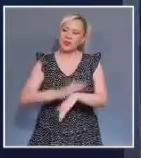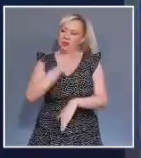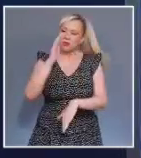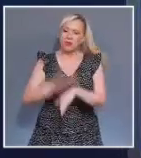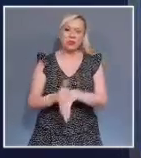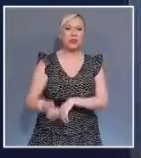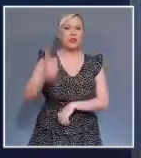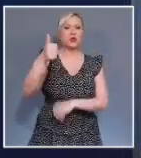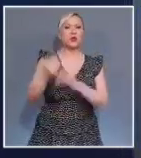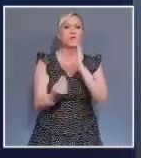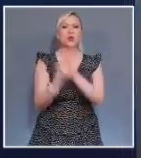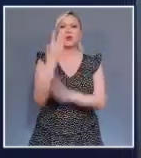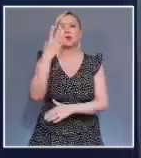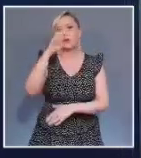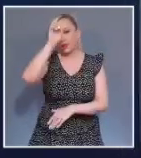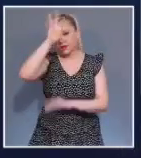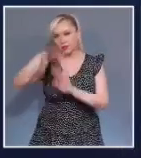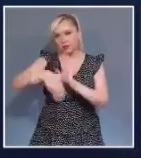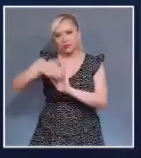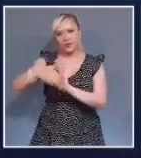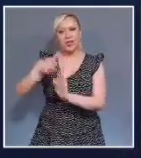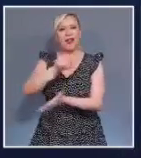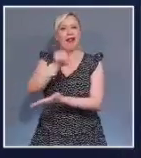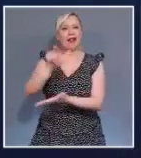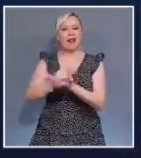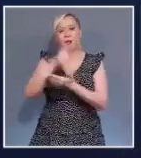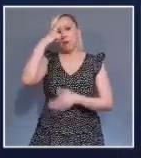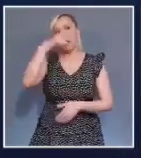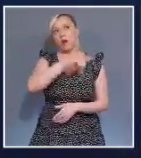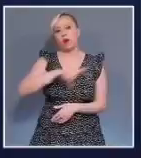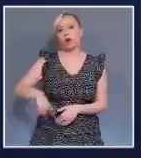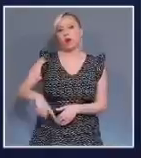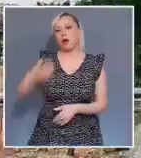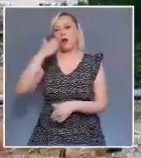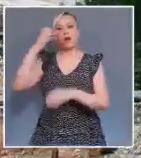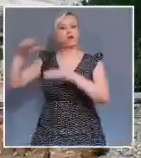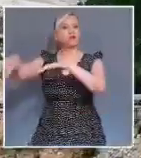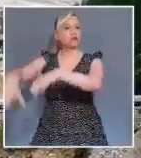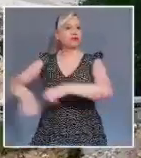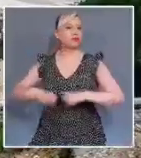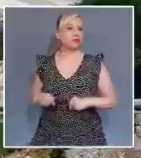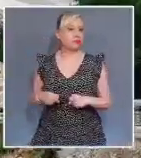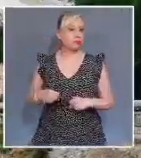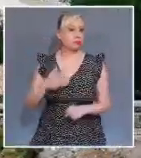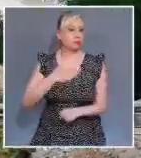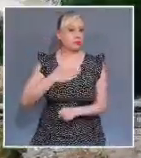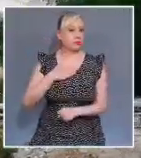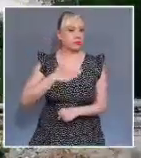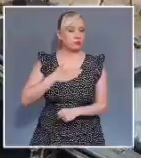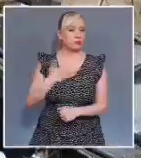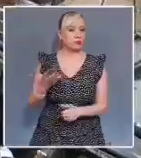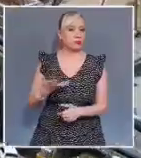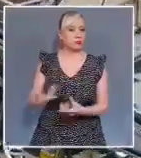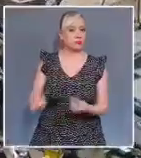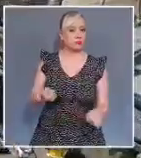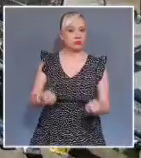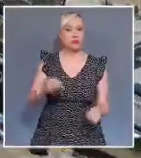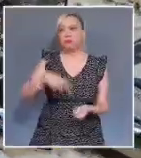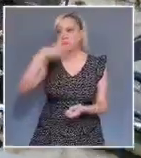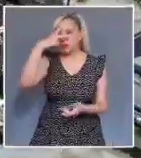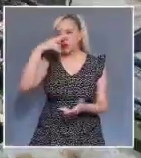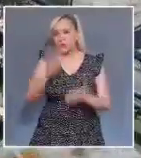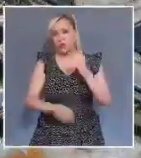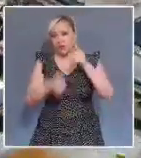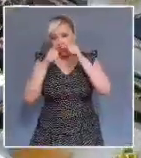minera con la que el Estado busca recobrar la rectoría sobre este sector. En México hay falta de transparencia sobre